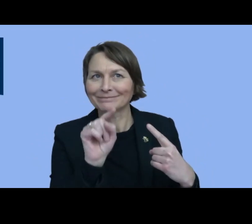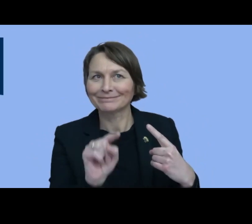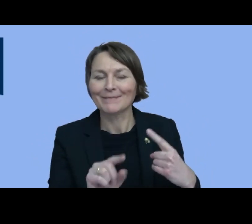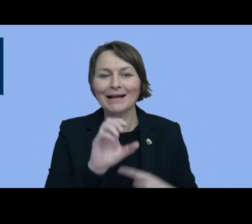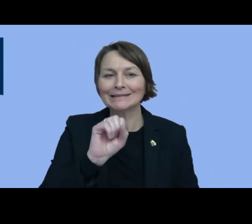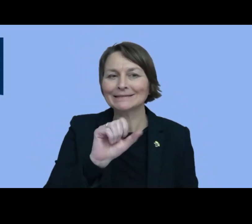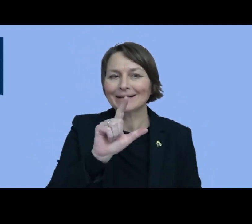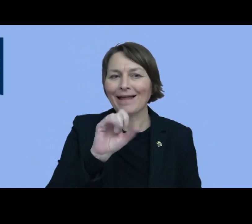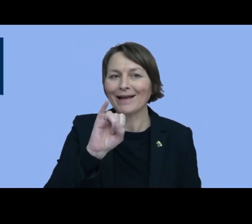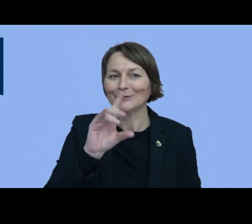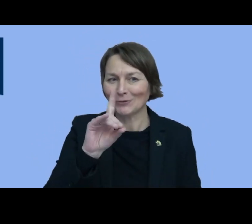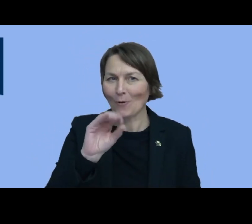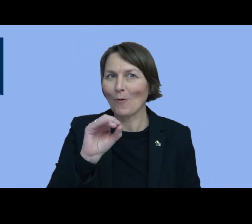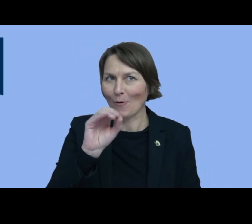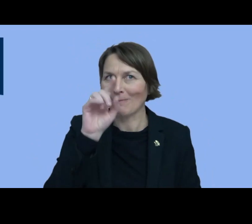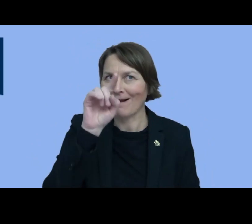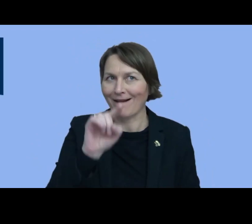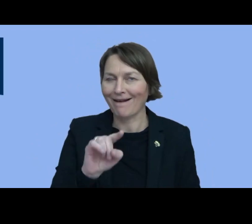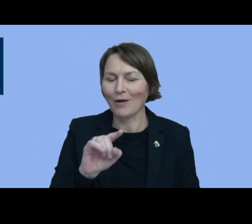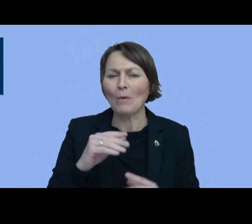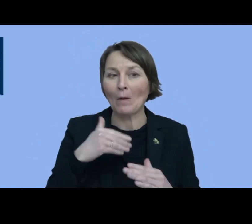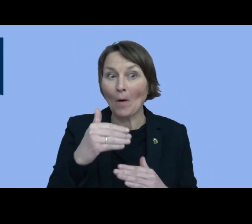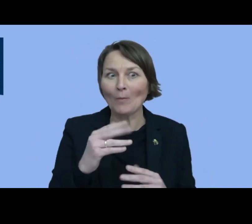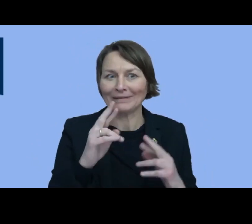Hay tantas opciones.